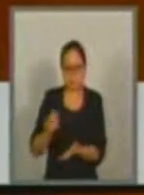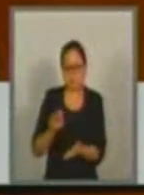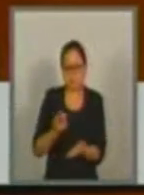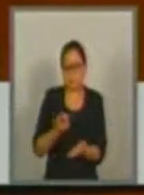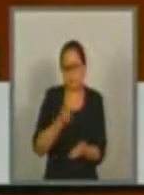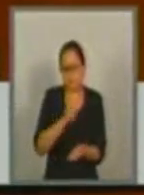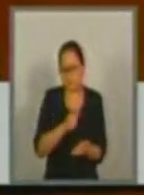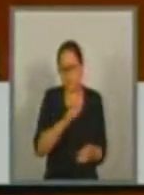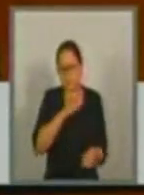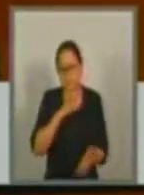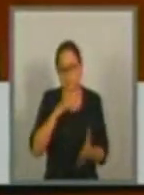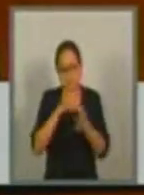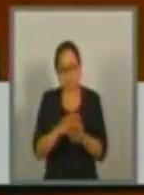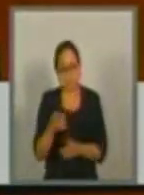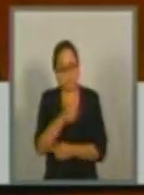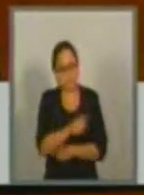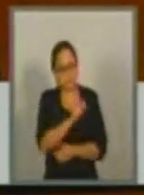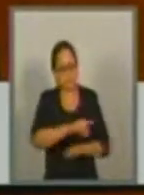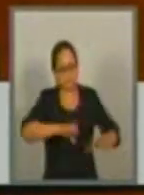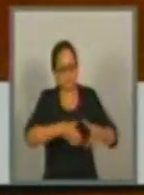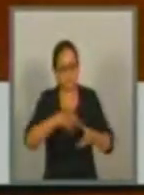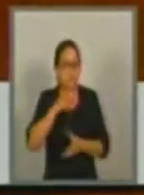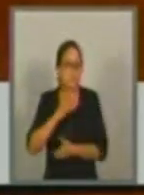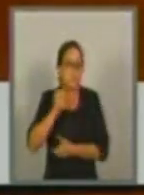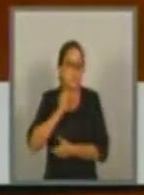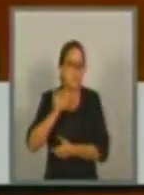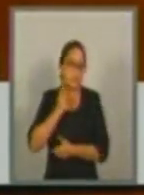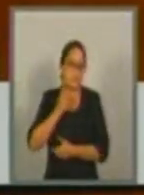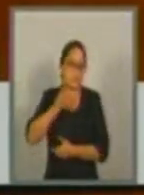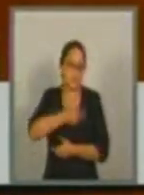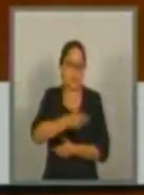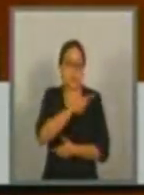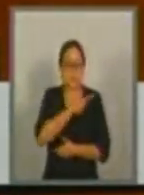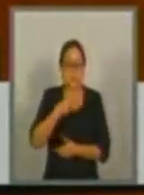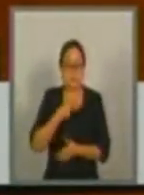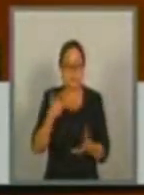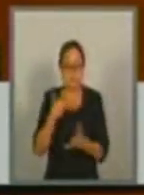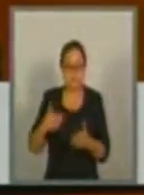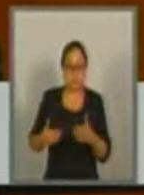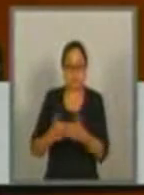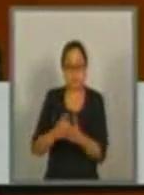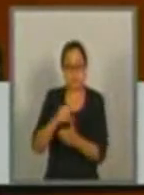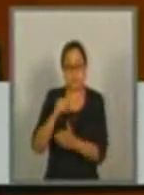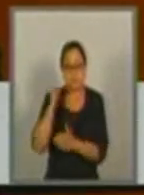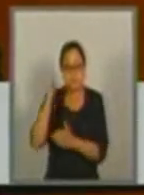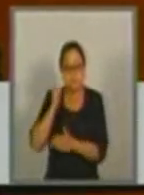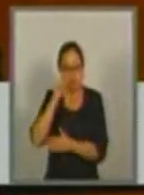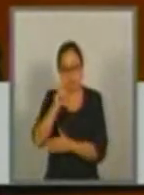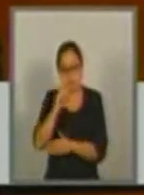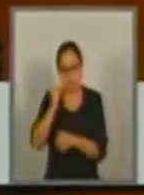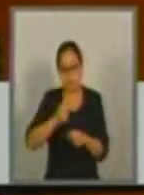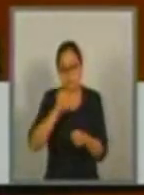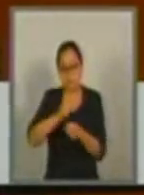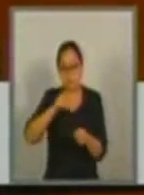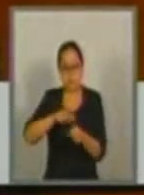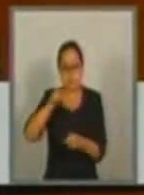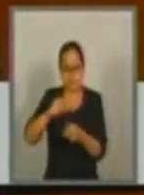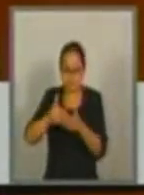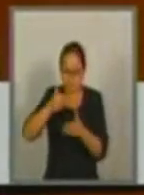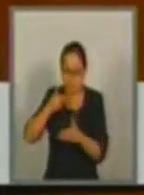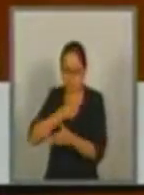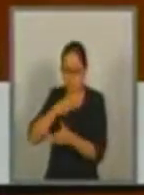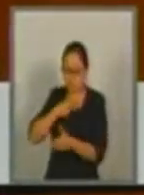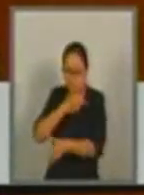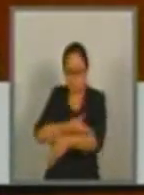de la Unión a emitir una legislación secundaria antes del 30 de abril del 2018. El dictamen que